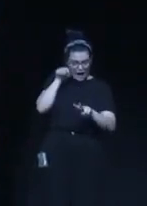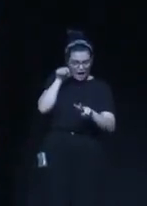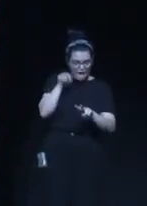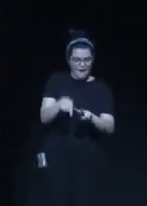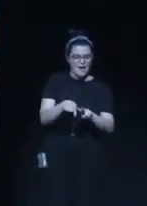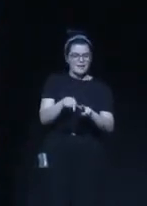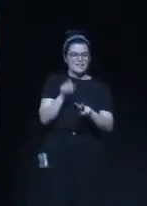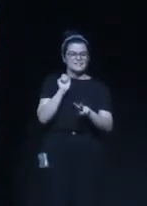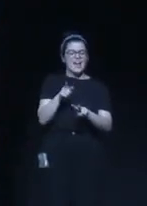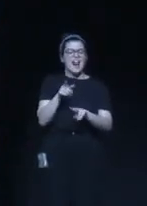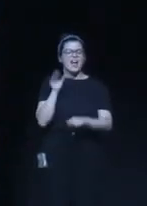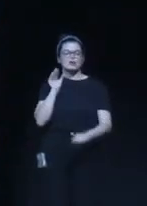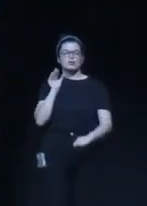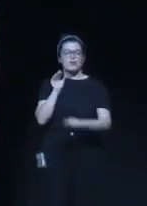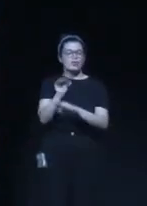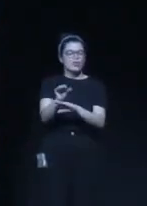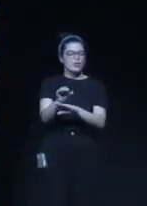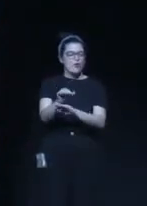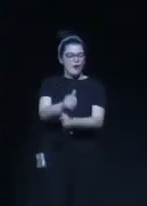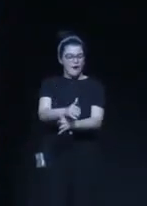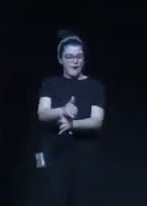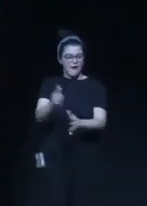gran subvención, que es